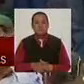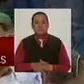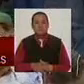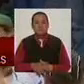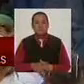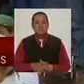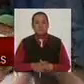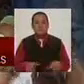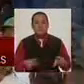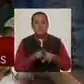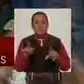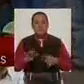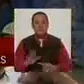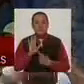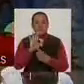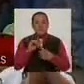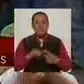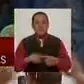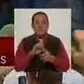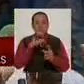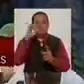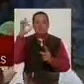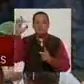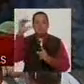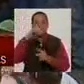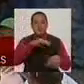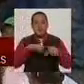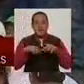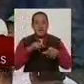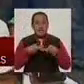Es una transmisión vía satélite que realiza TV Perú